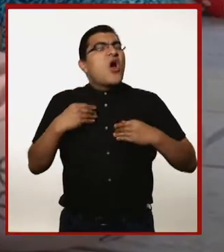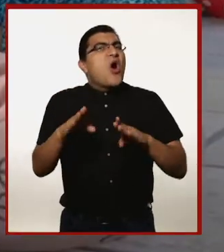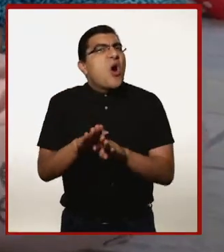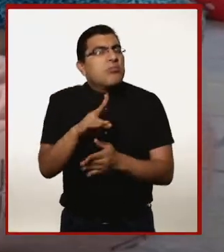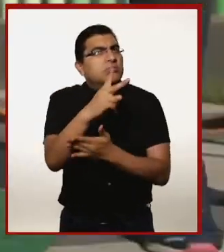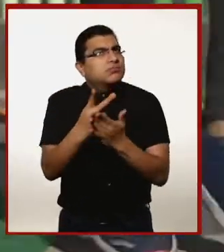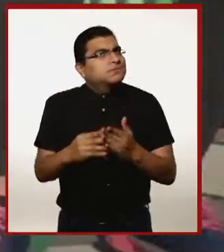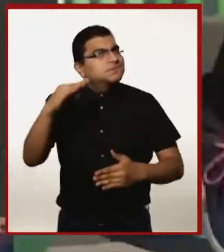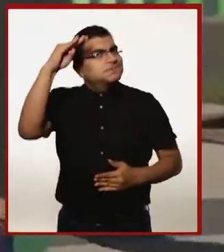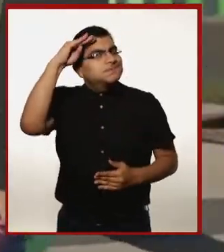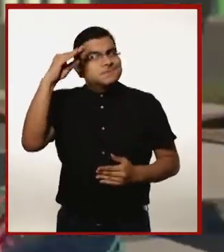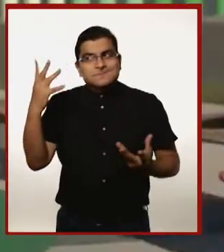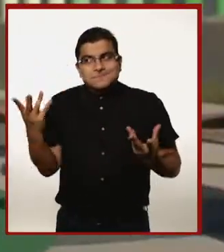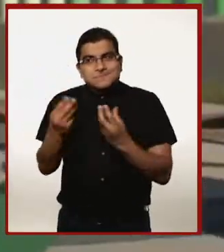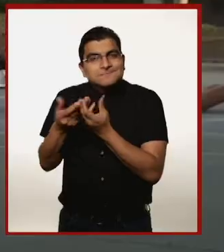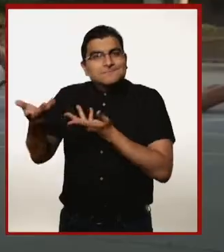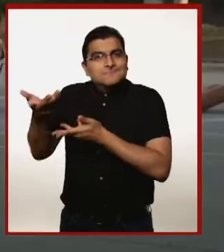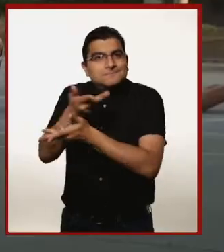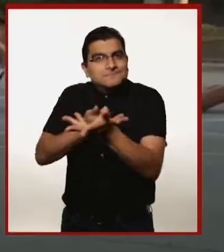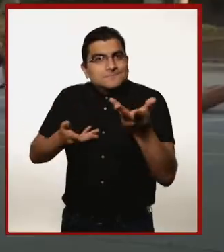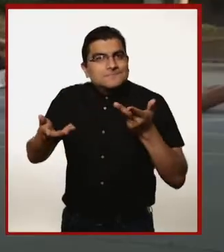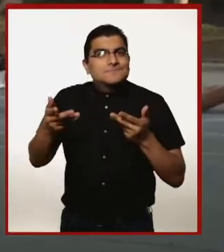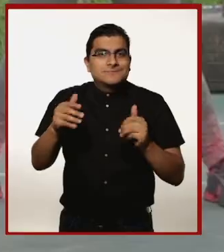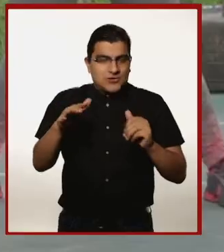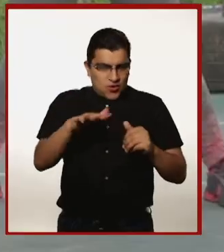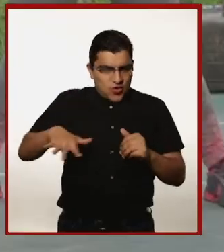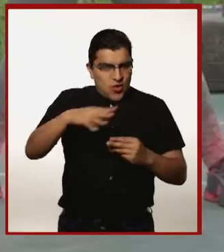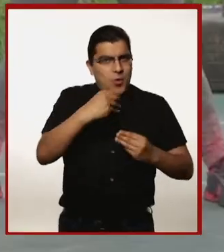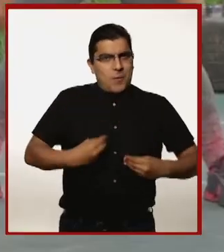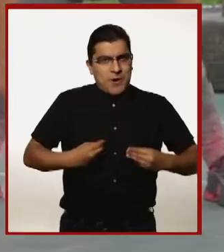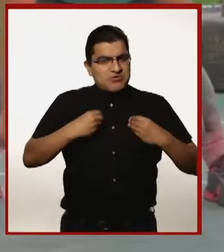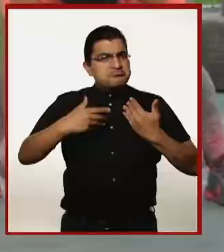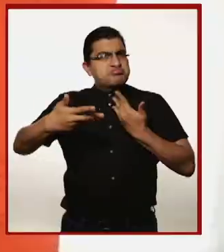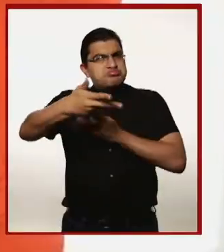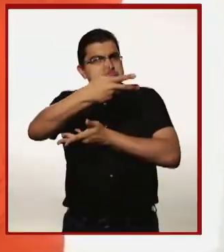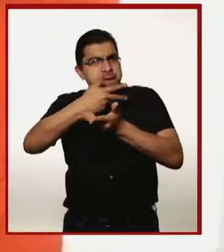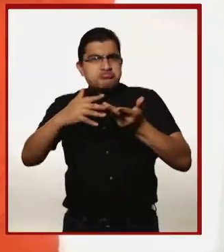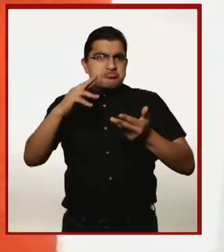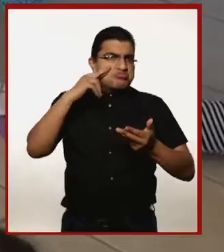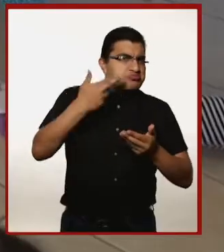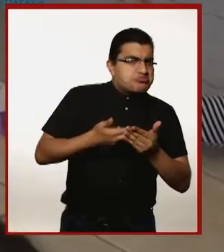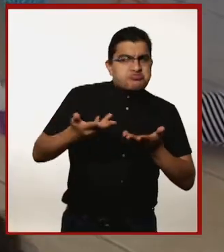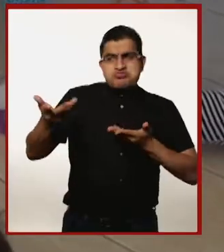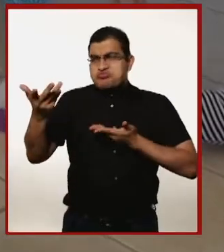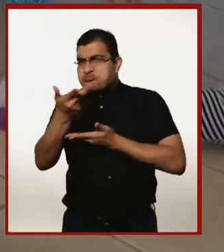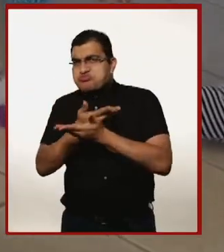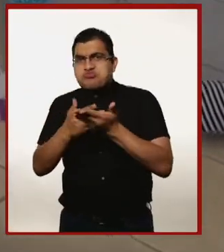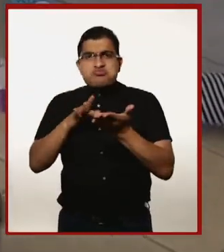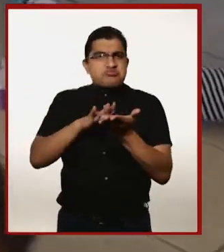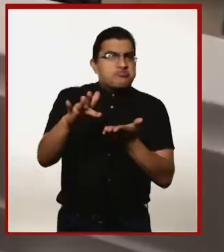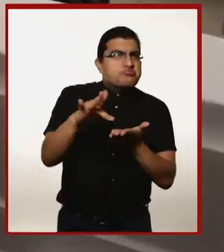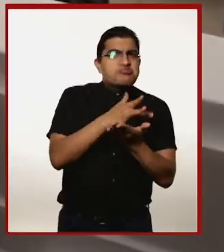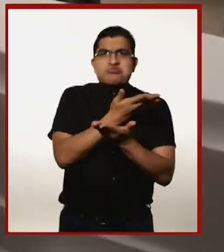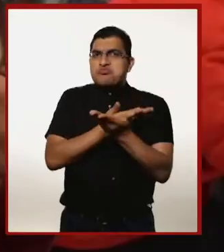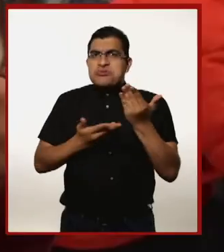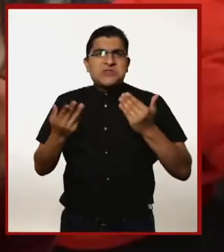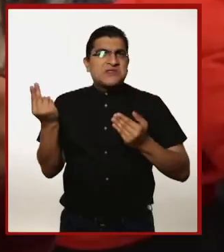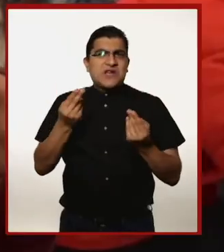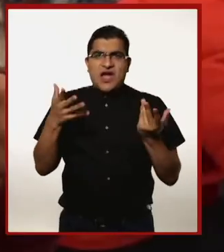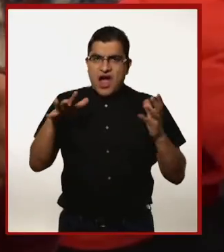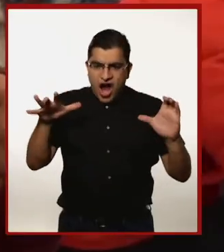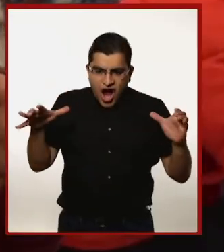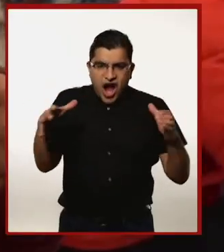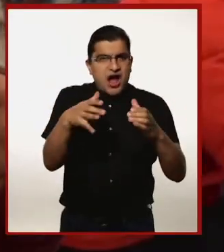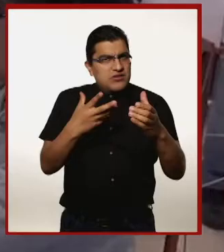de vida, establecer relaciones y contribuir a que podamos participar en la vida social de manera responsable y con las competencias que